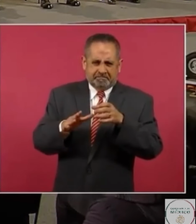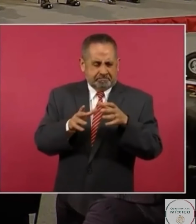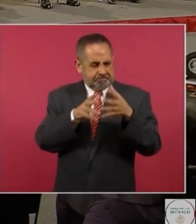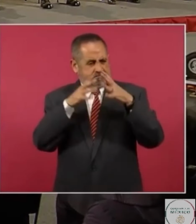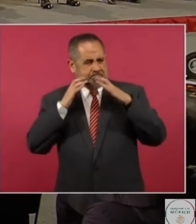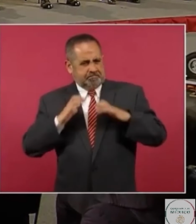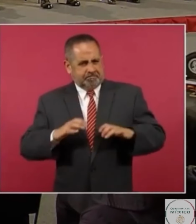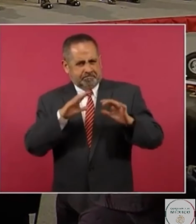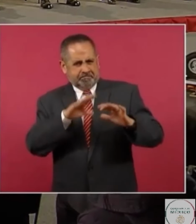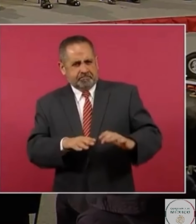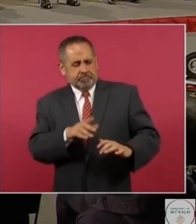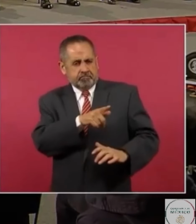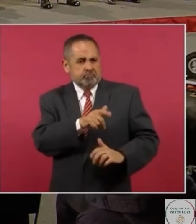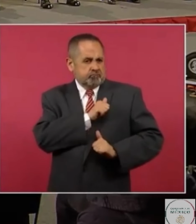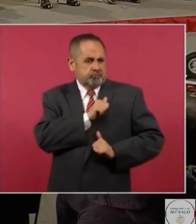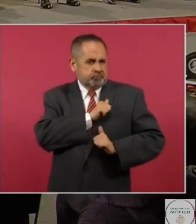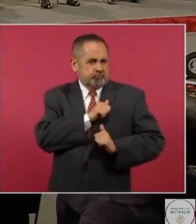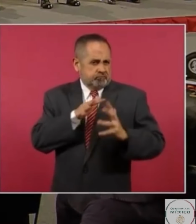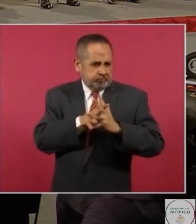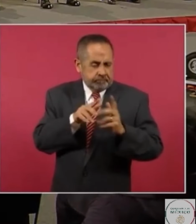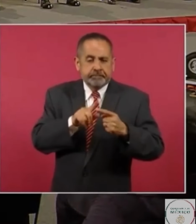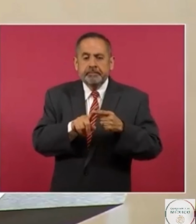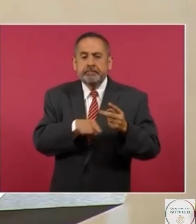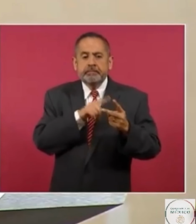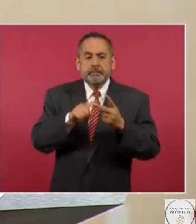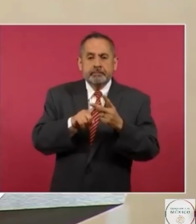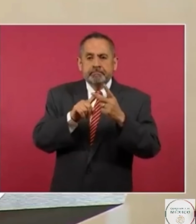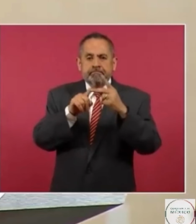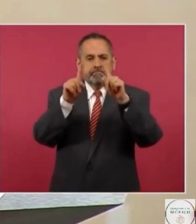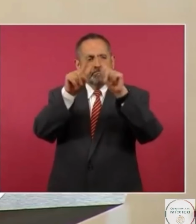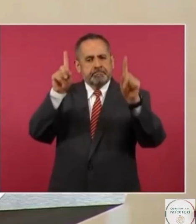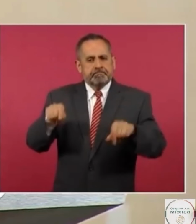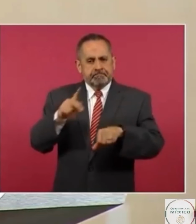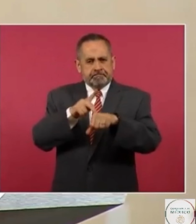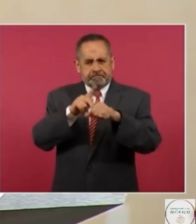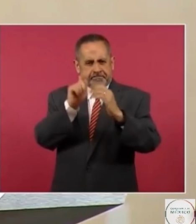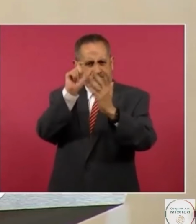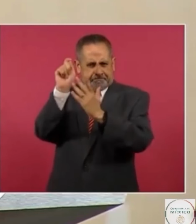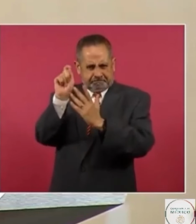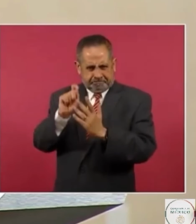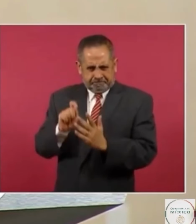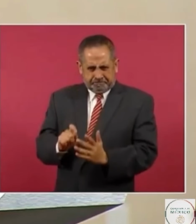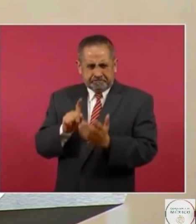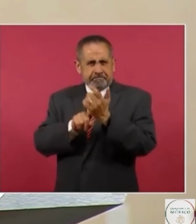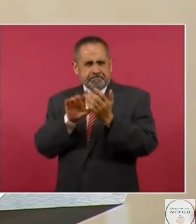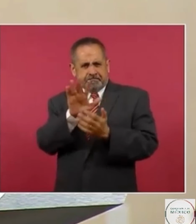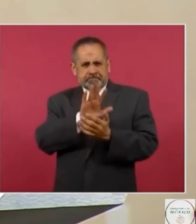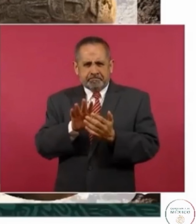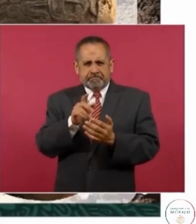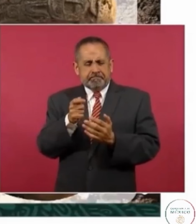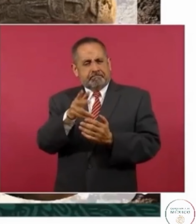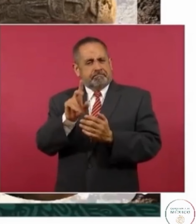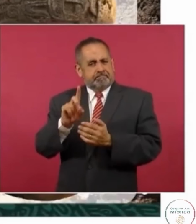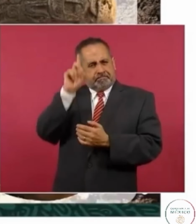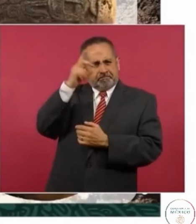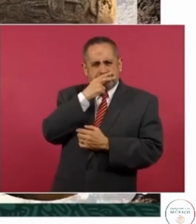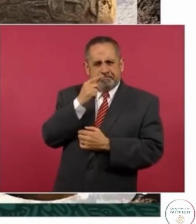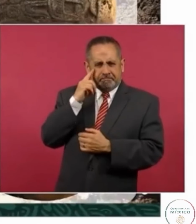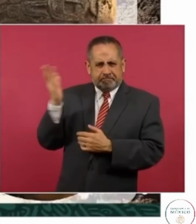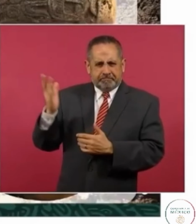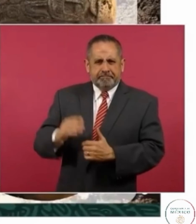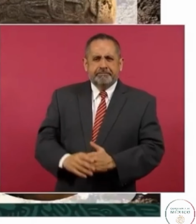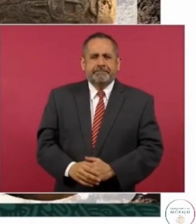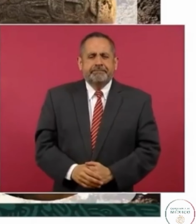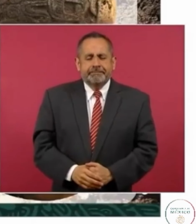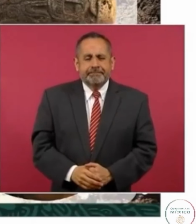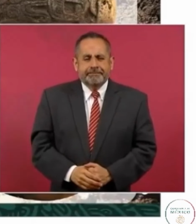dual que se localizó en Uxmal, con la figura de una deidad masculina de un lado y